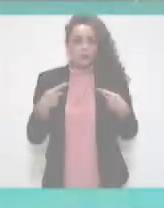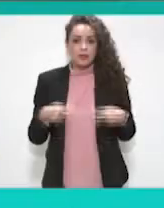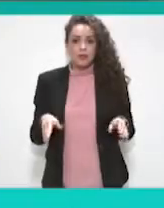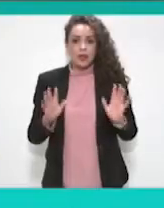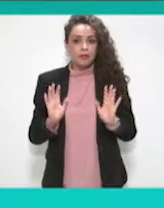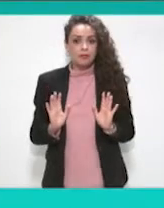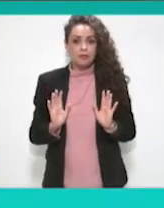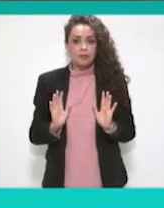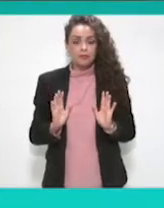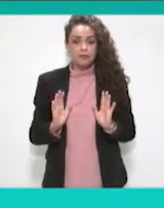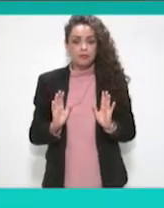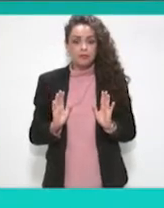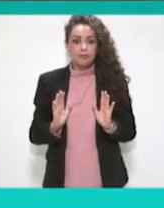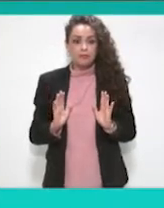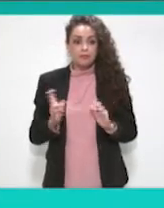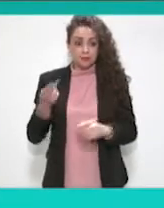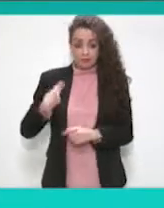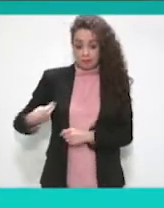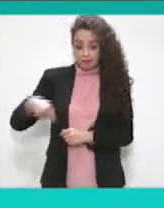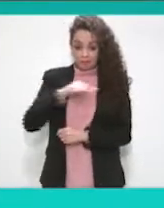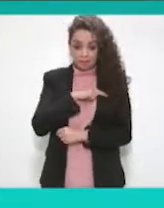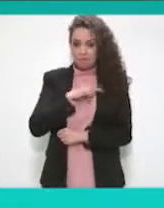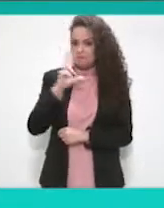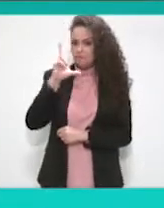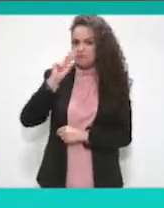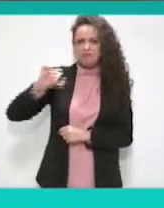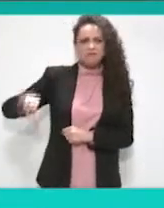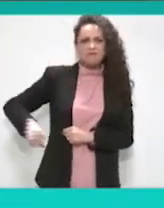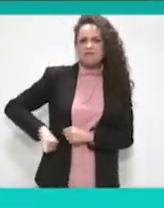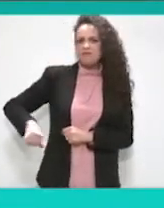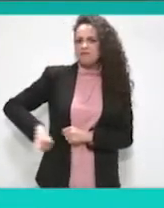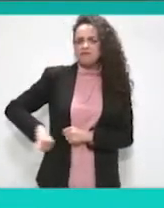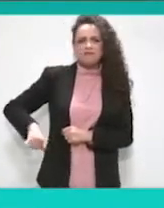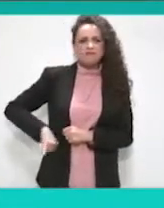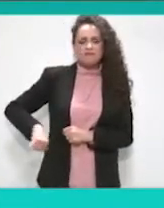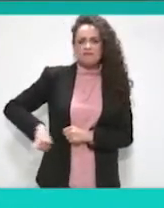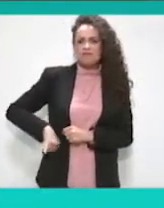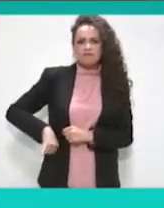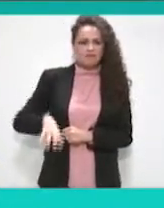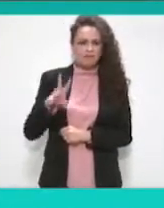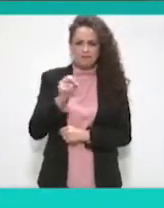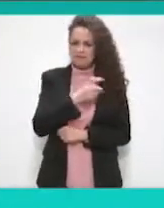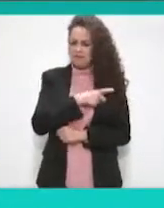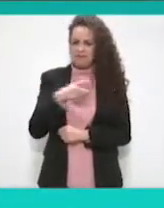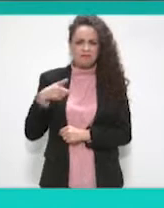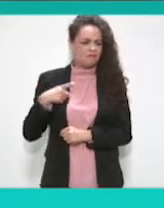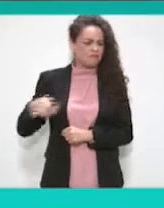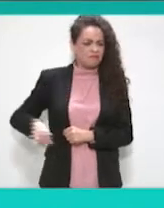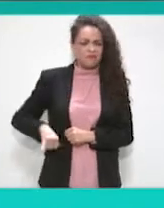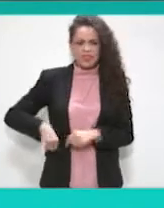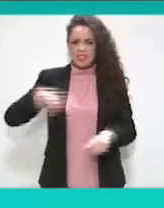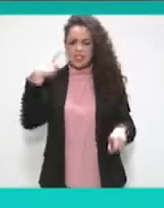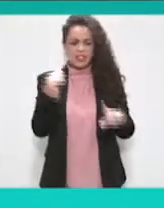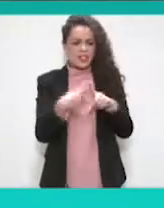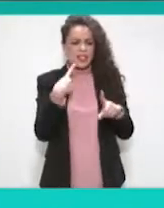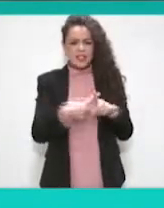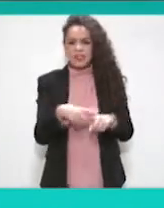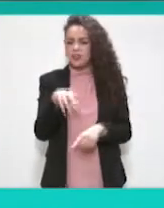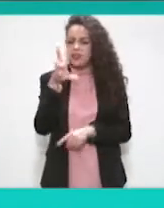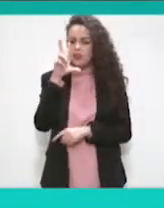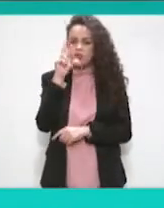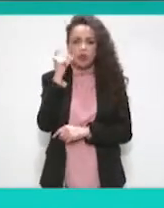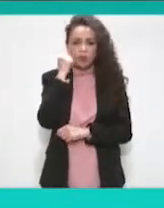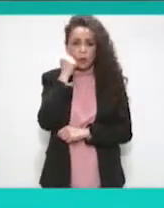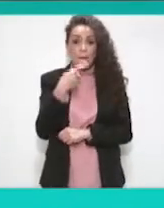y alguien que no nos debe importar no sólo que no nos importa que no nos debe importar quien sea pero que es muy importante que lo